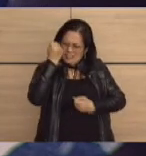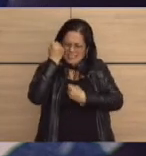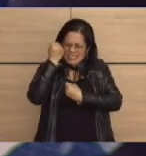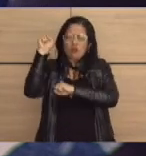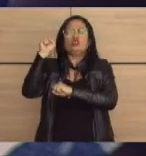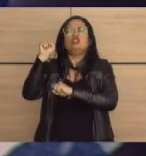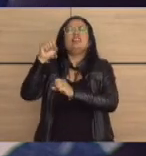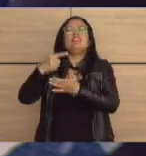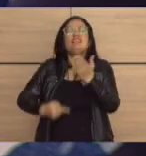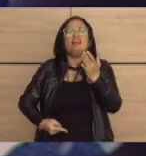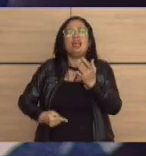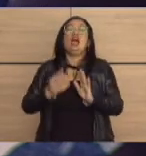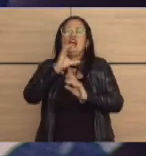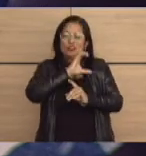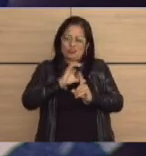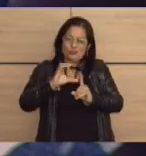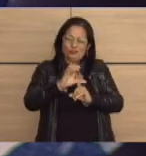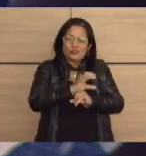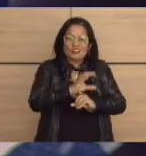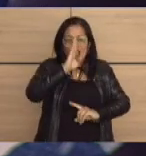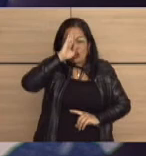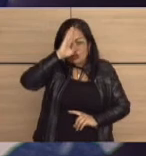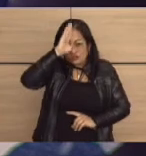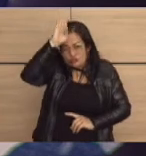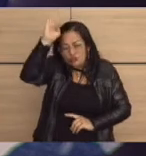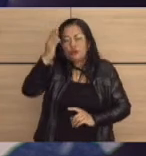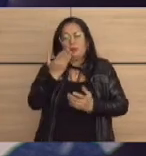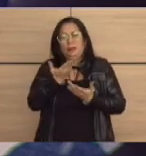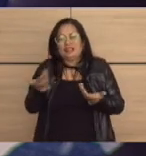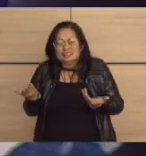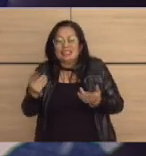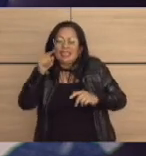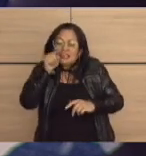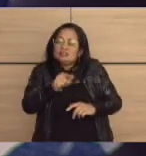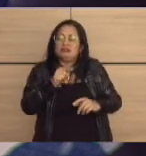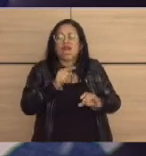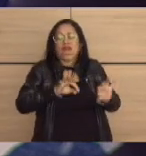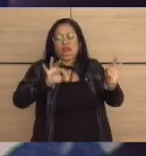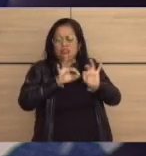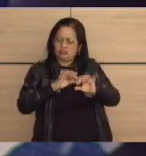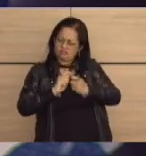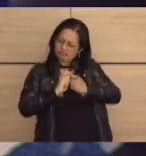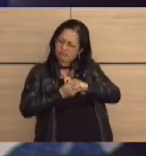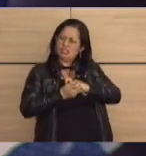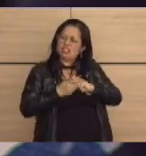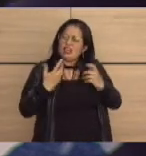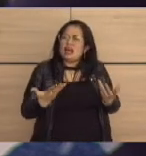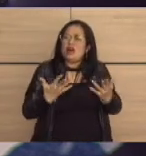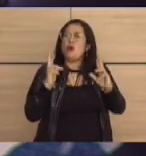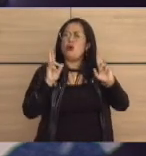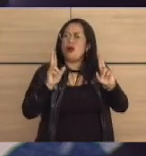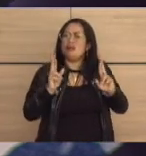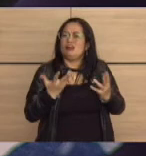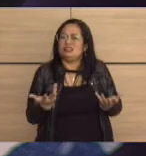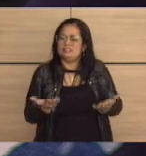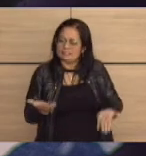costumbres. Creo que lo que se viene ahora inmediatamente es una gigantesca revolución de las costumbres que ojalá sea